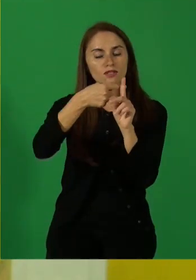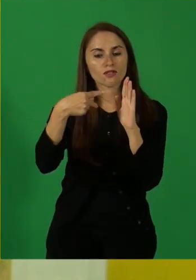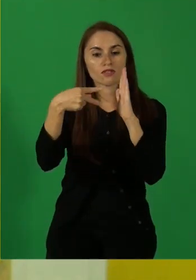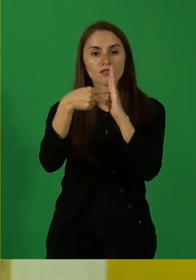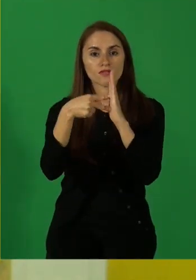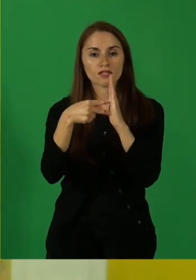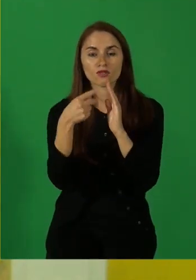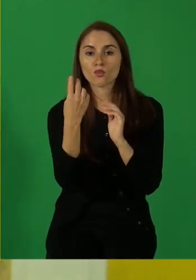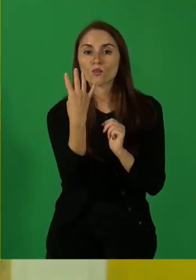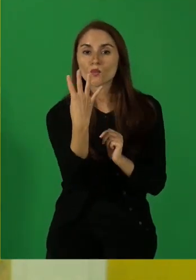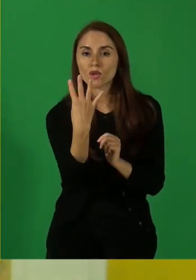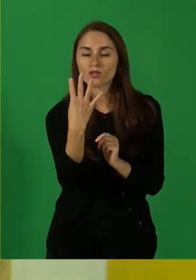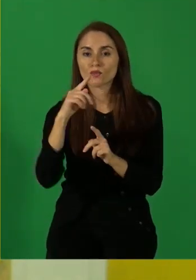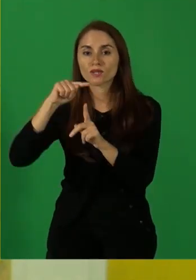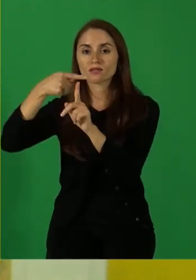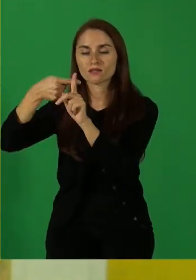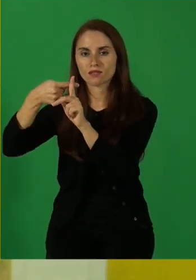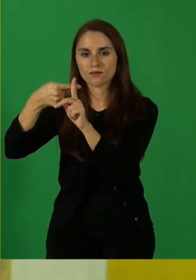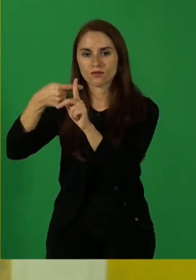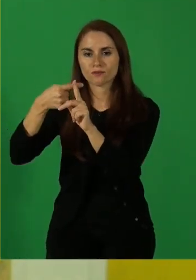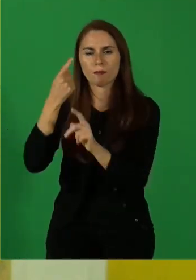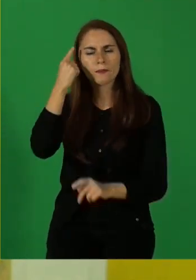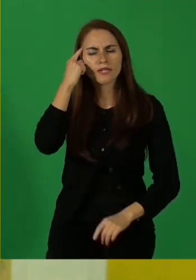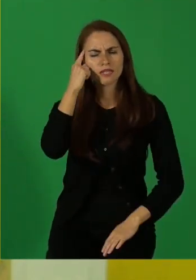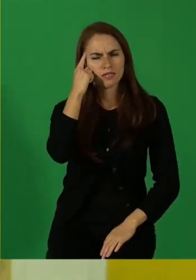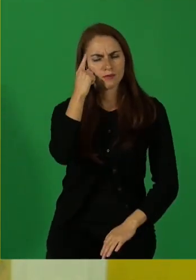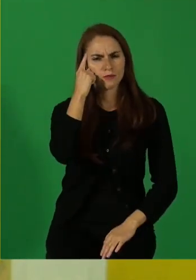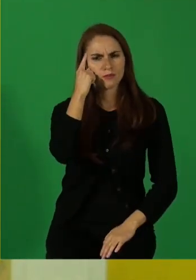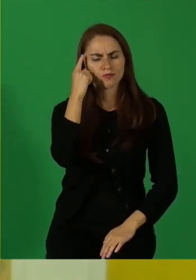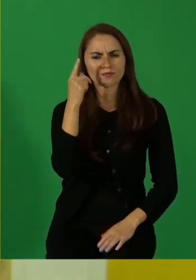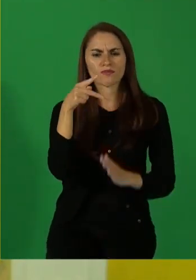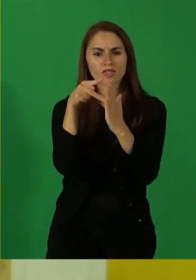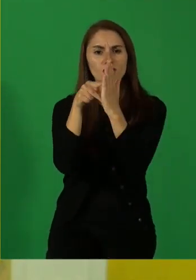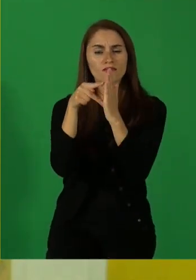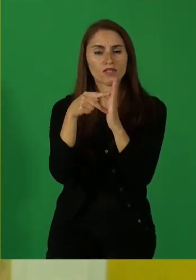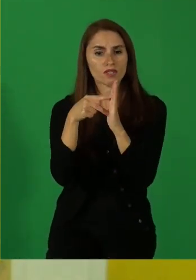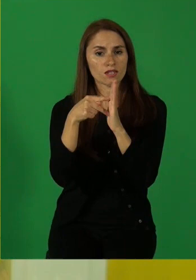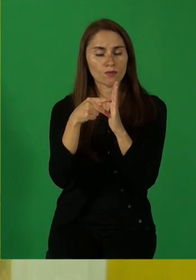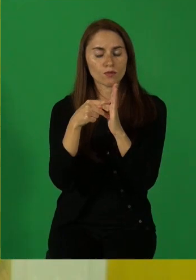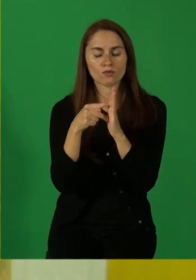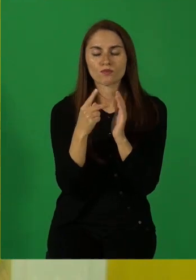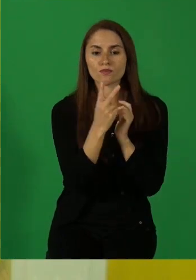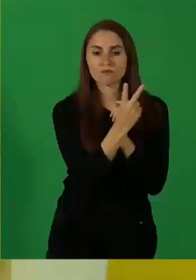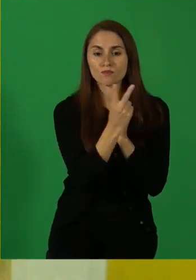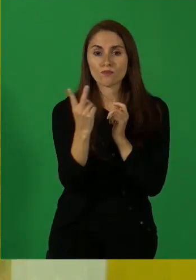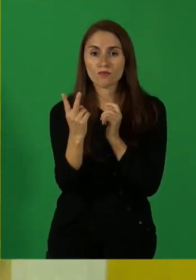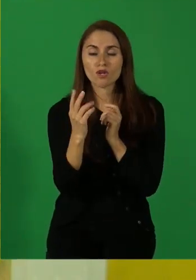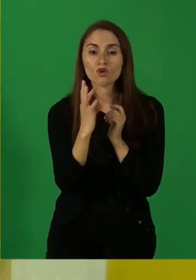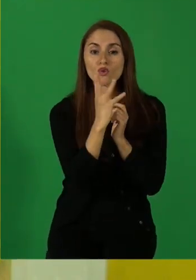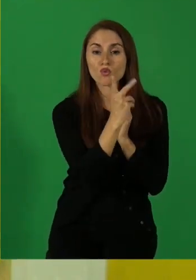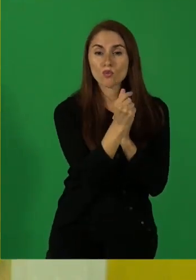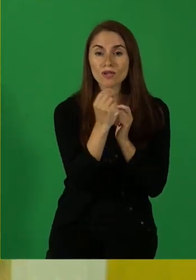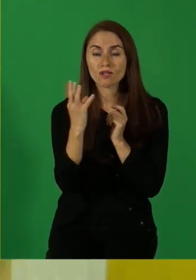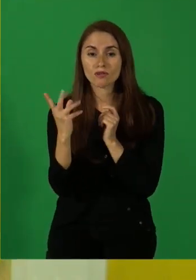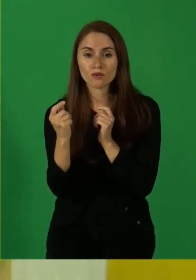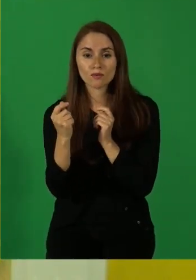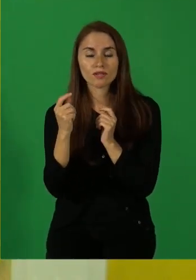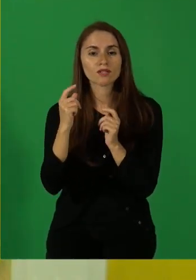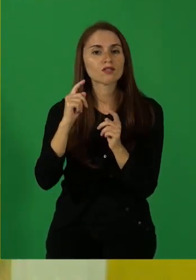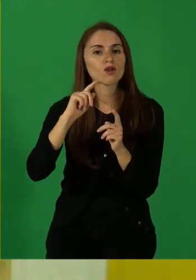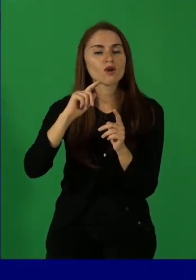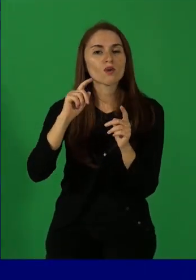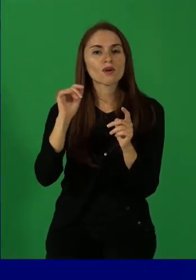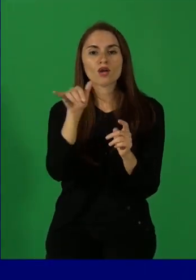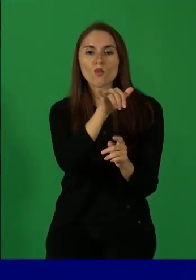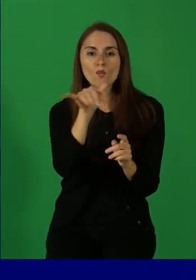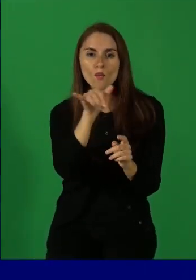dividido en 4 positivos, pensemos, estamos dividiendo números, ¿no es cierto?, que tienen igual signo. ¿Cuál ficha crees tú